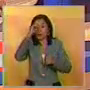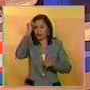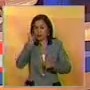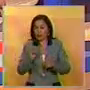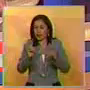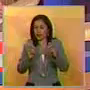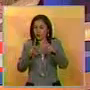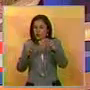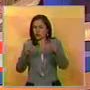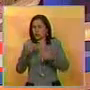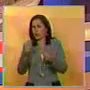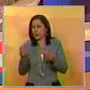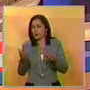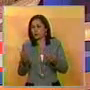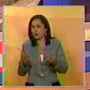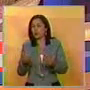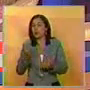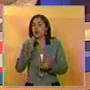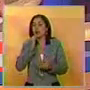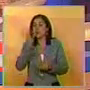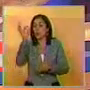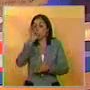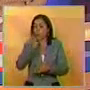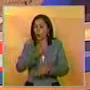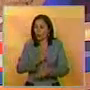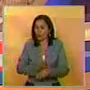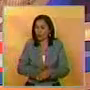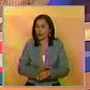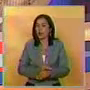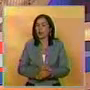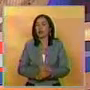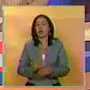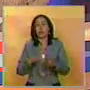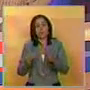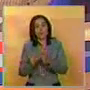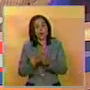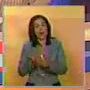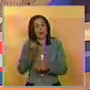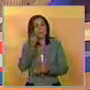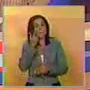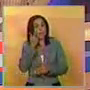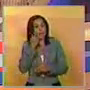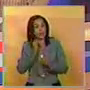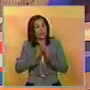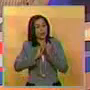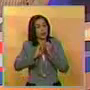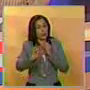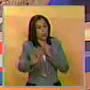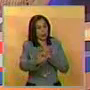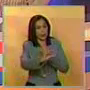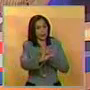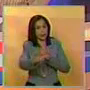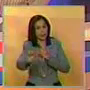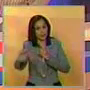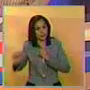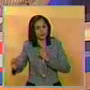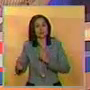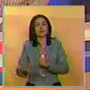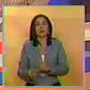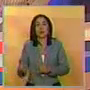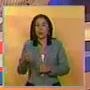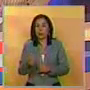con Estrenos y Estrellas. ¿Qué más? Tenemos la información del dengue cada vez que vamos a los comerciales, muy pendientes. En la página web. Con nuestra página web